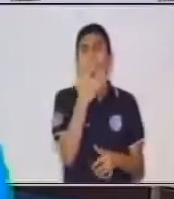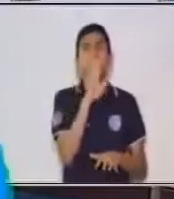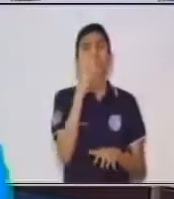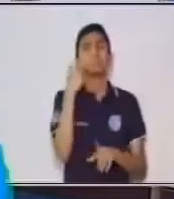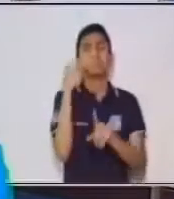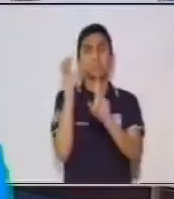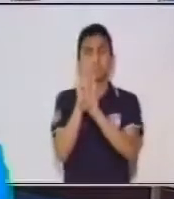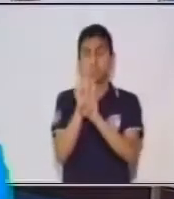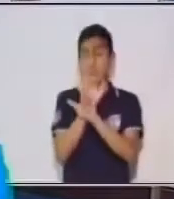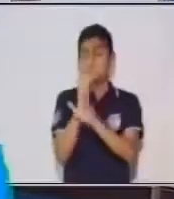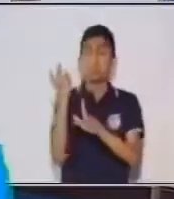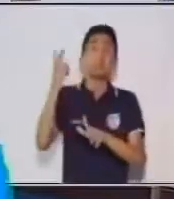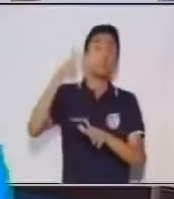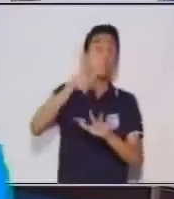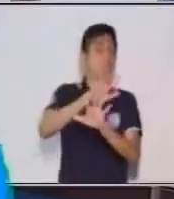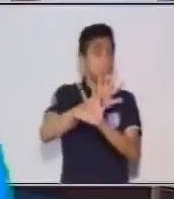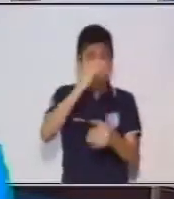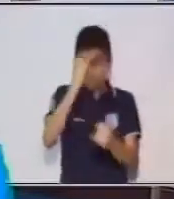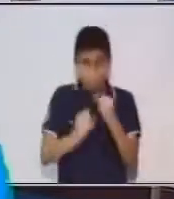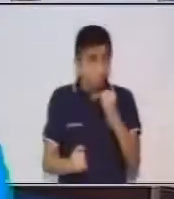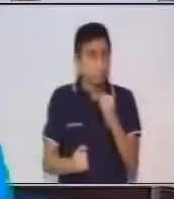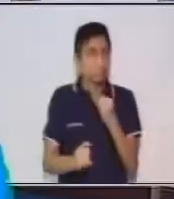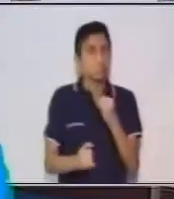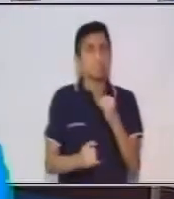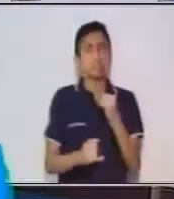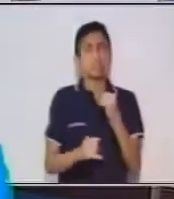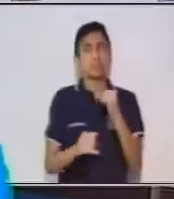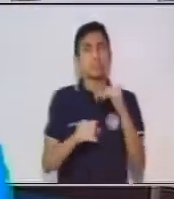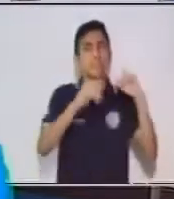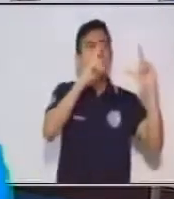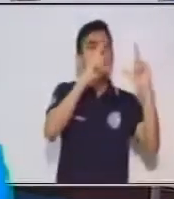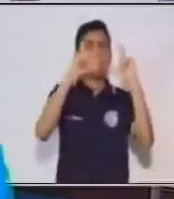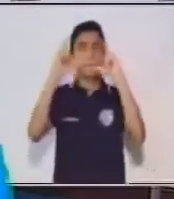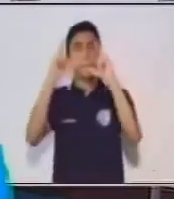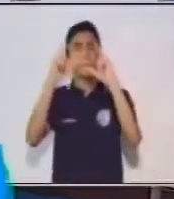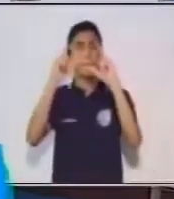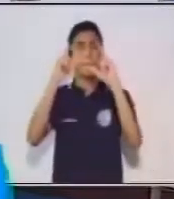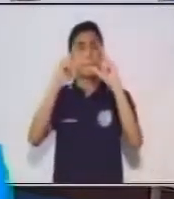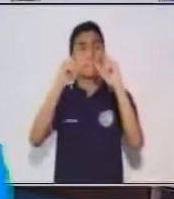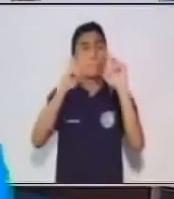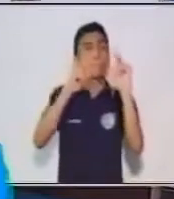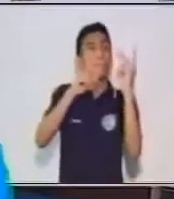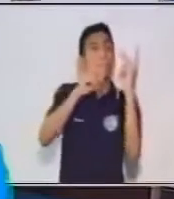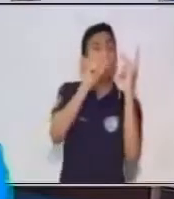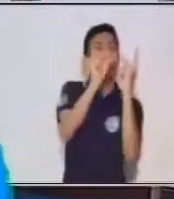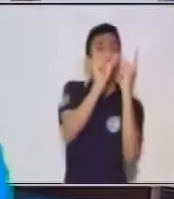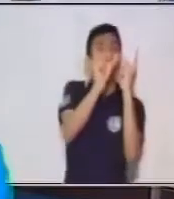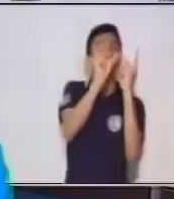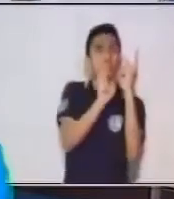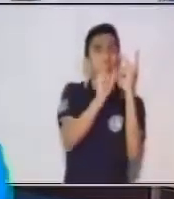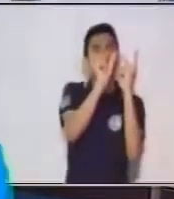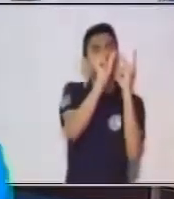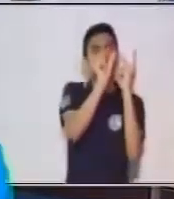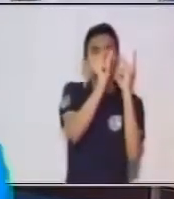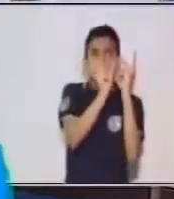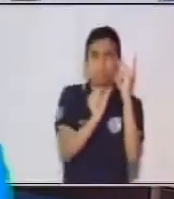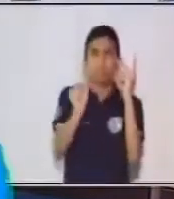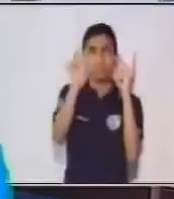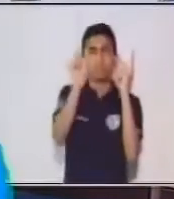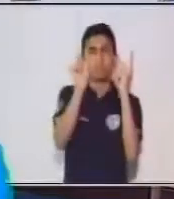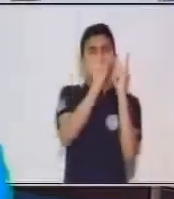factores. Luego, el signo del segundo término se coloca en el primer paréntesis,